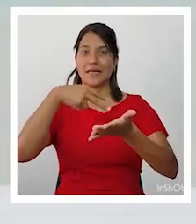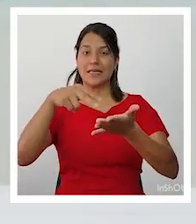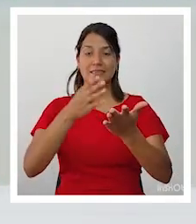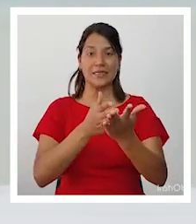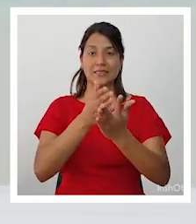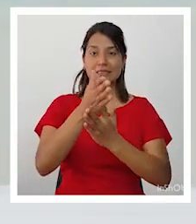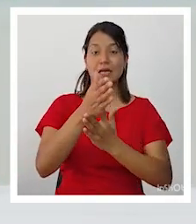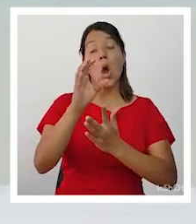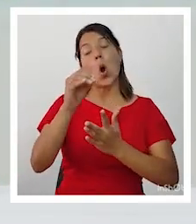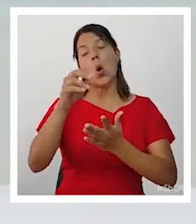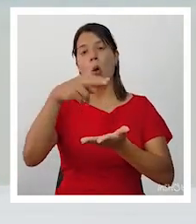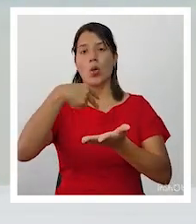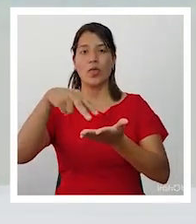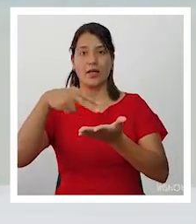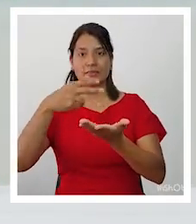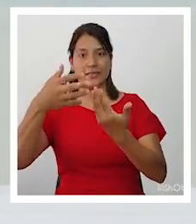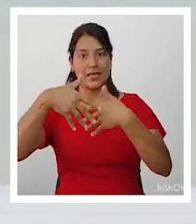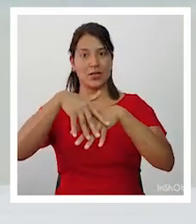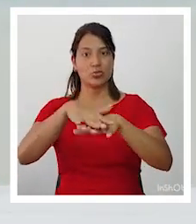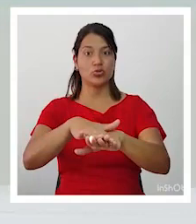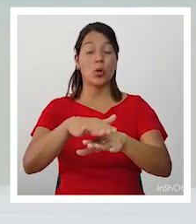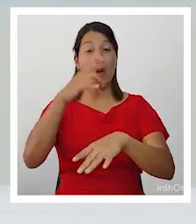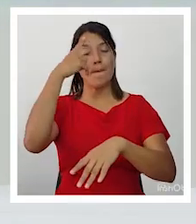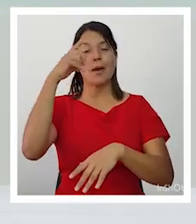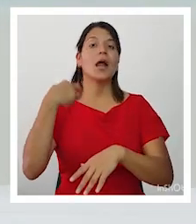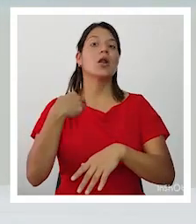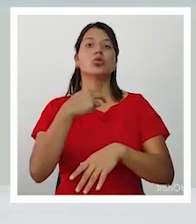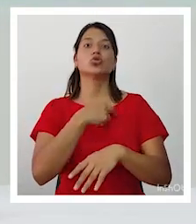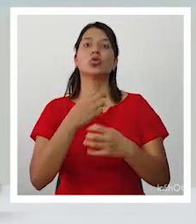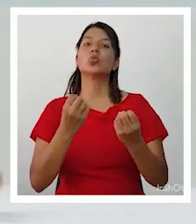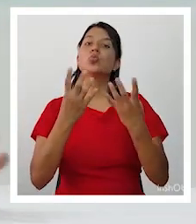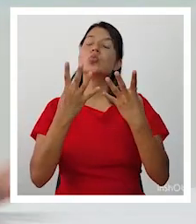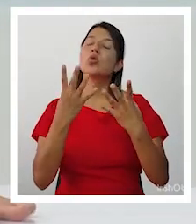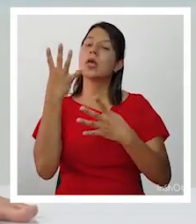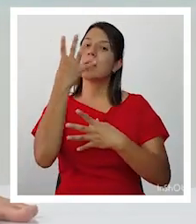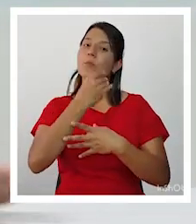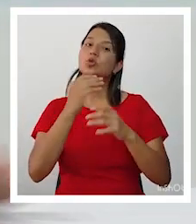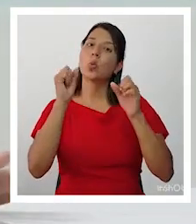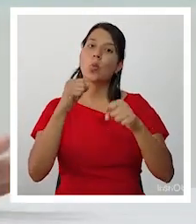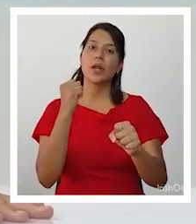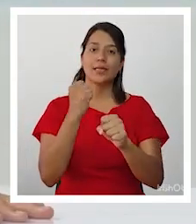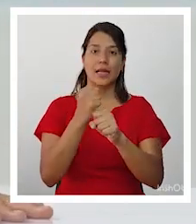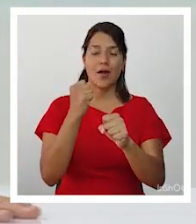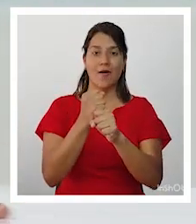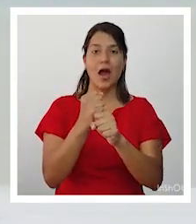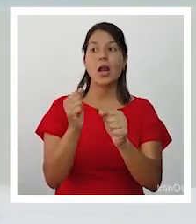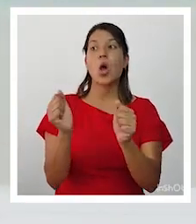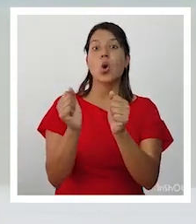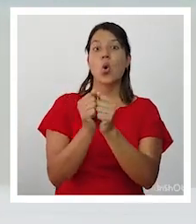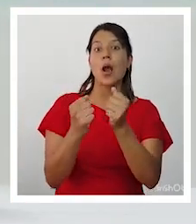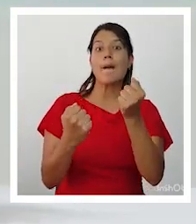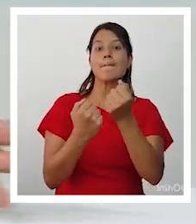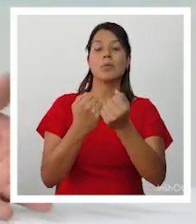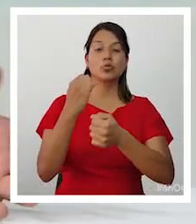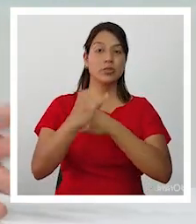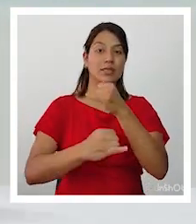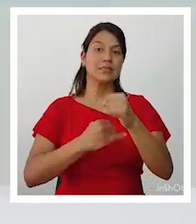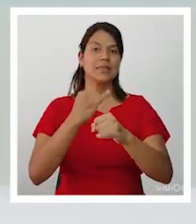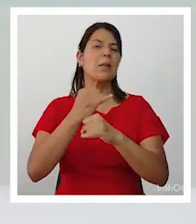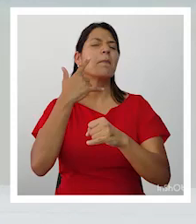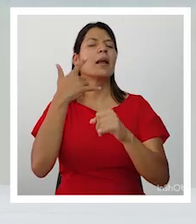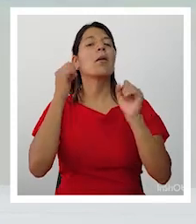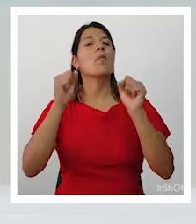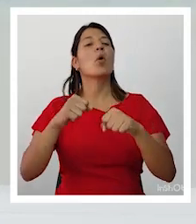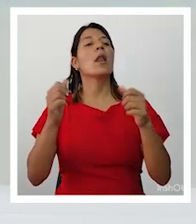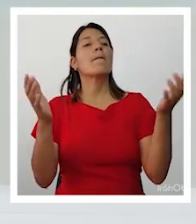danza inclusiva, en donde para nosotros es algo hermosísimo poder trabajar de la mano de la cooperación internacional para promover